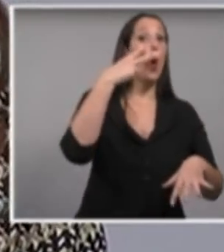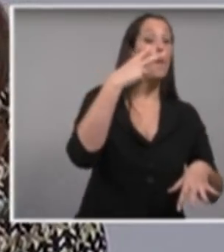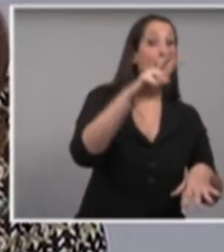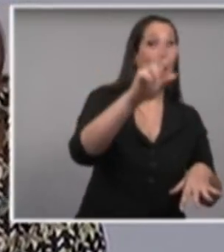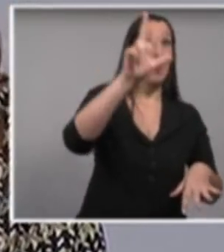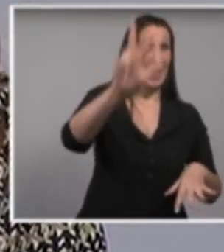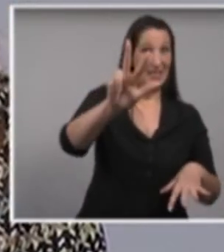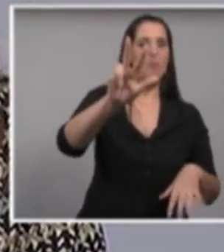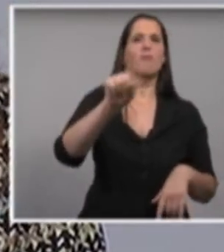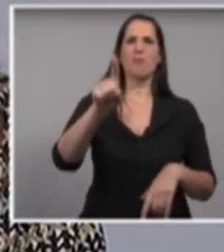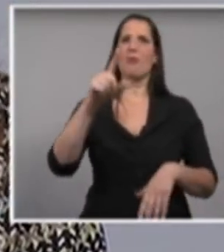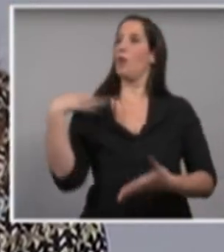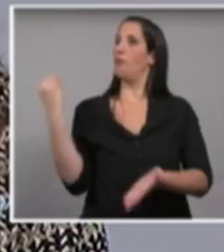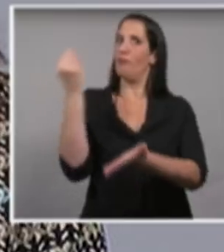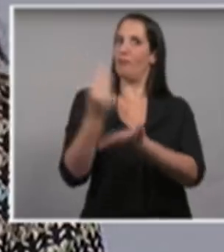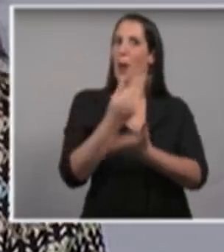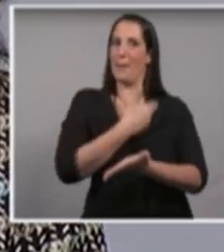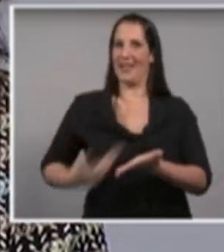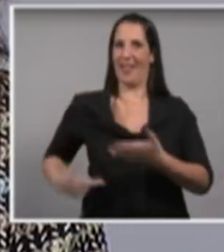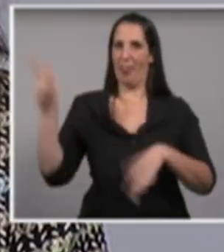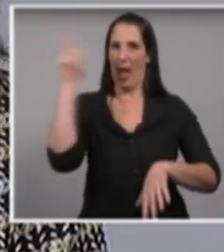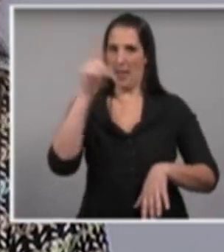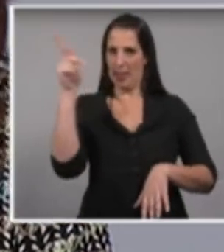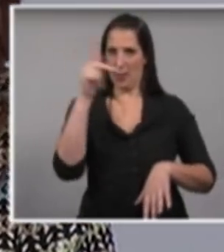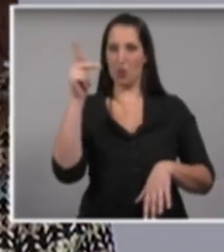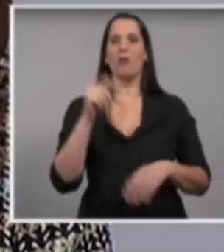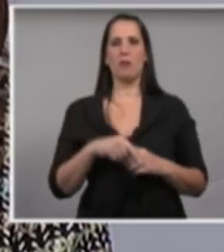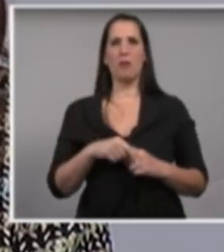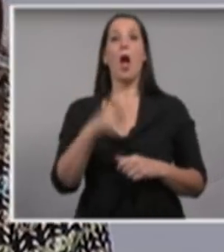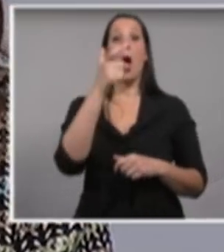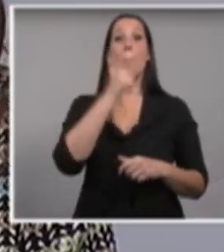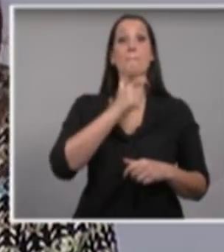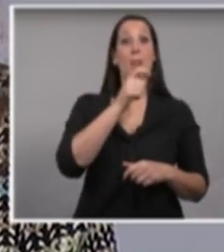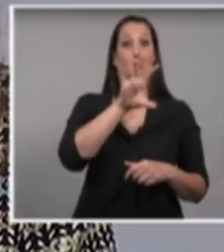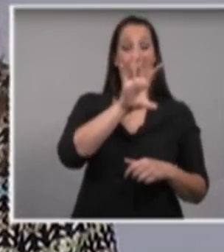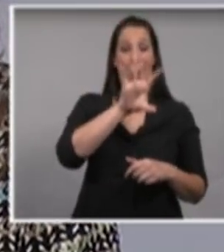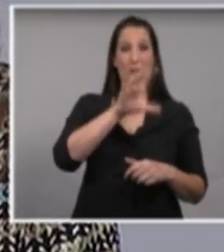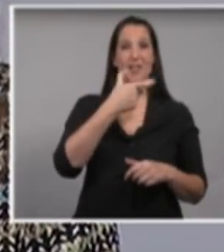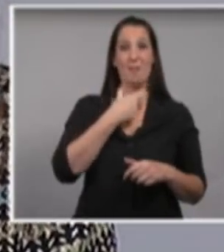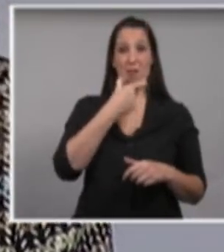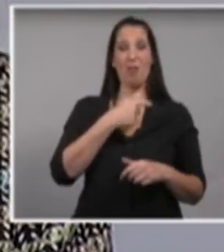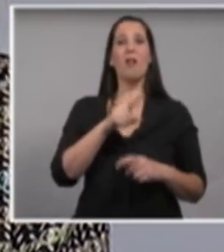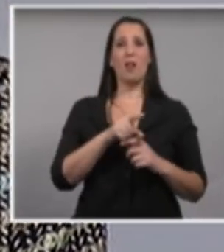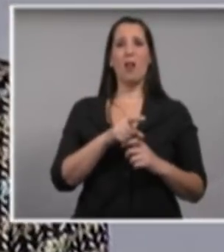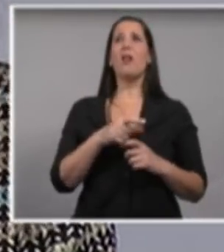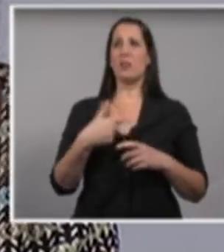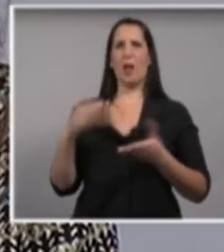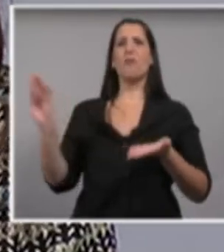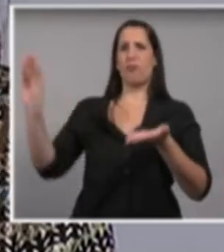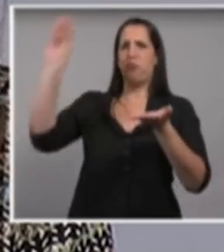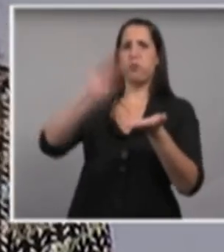cuando Néstor se hizo cargo de la presidencia, Mendoza recibía, en materia de